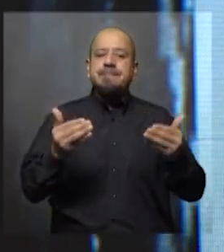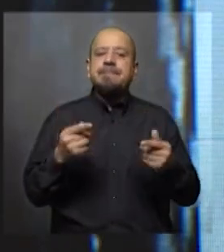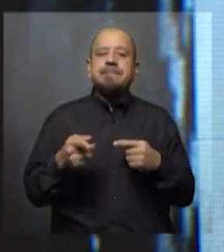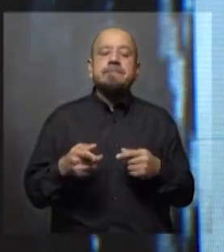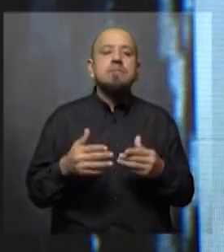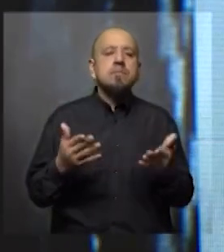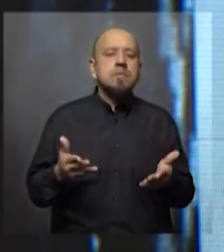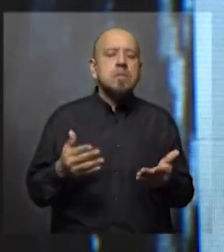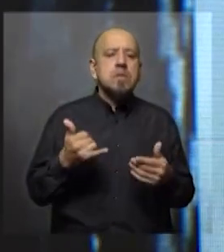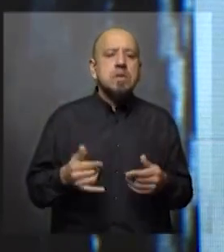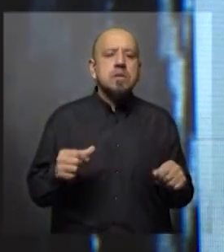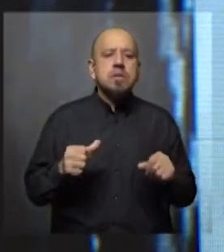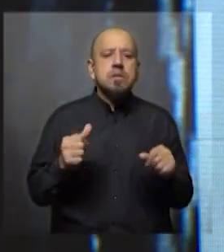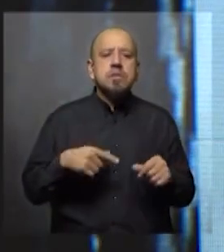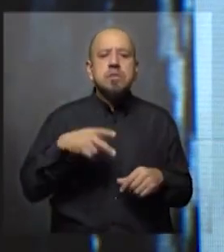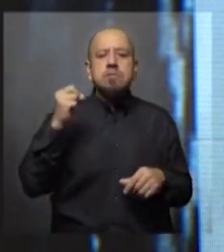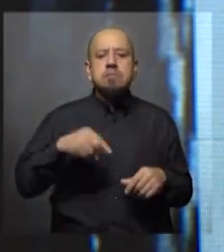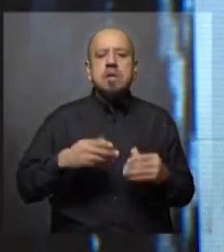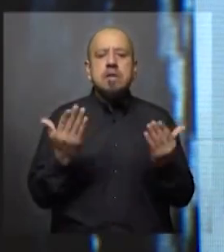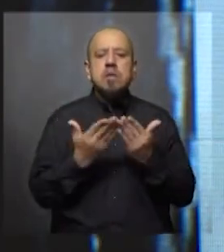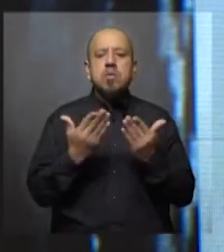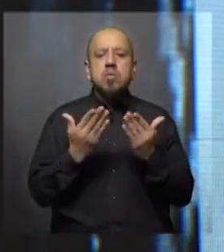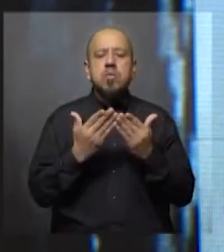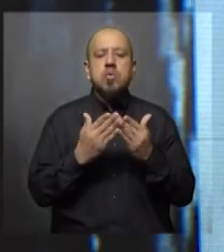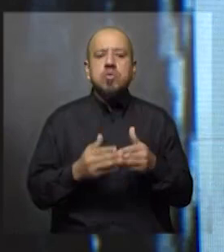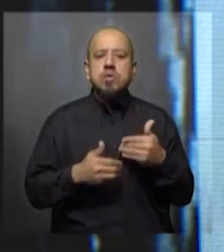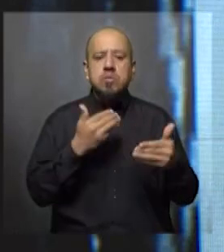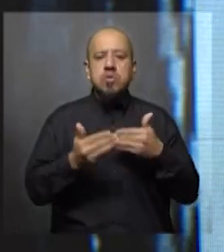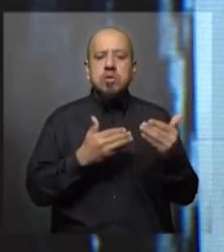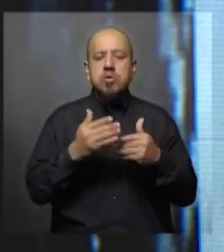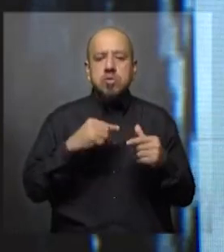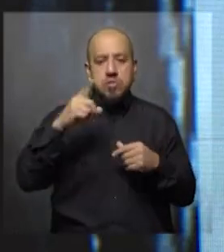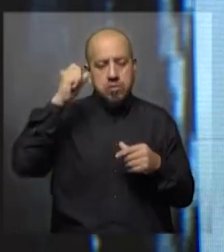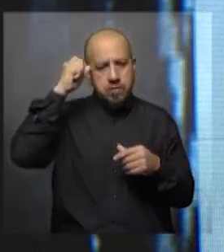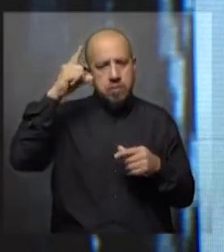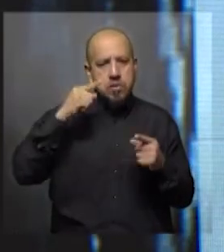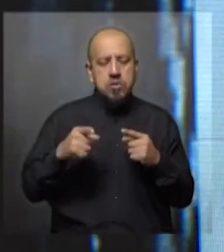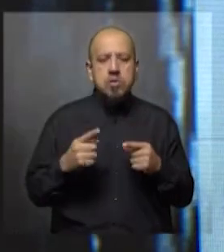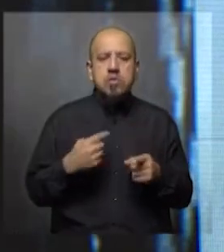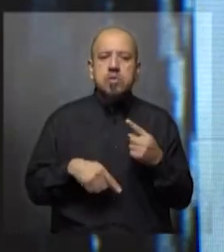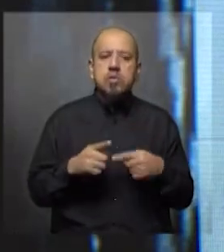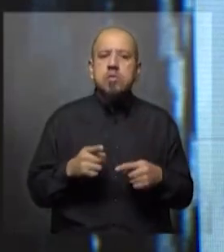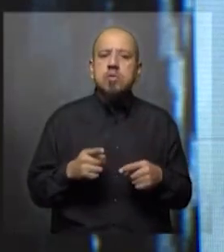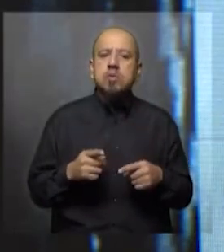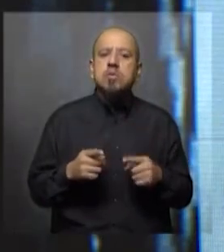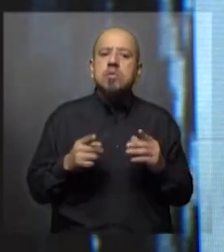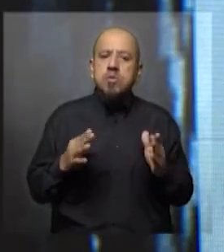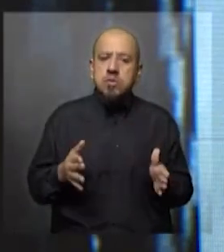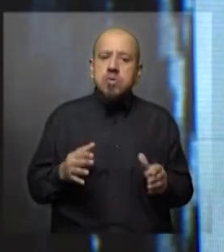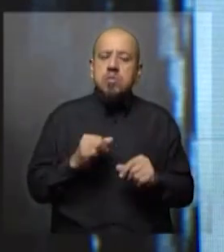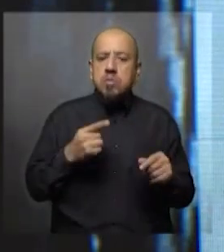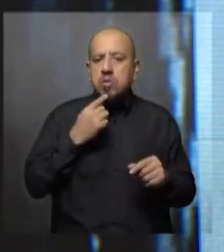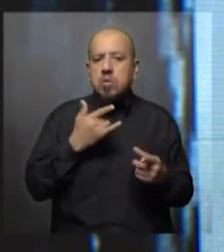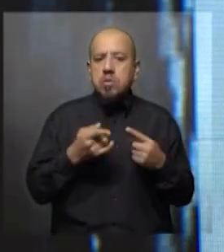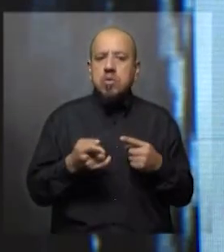de lo que uno debería Llamar plan de estudios en el proceso formativo Sí entonces uno puede leer por